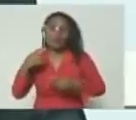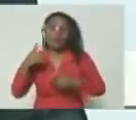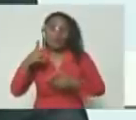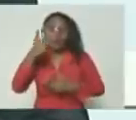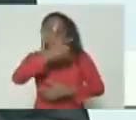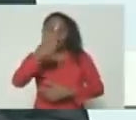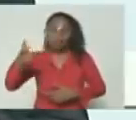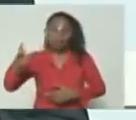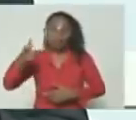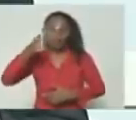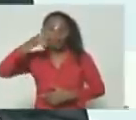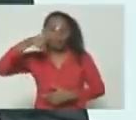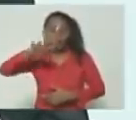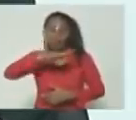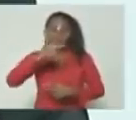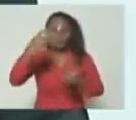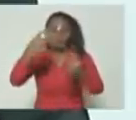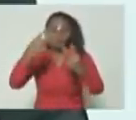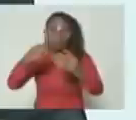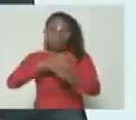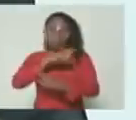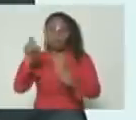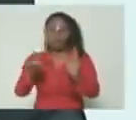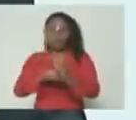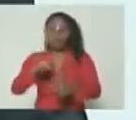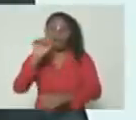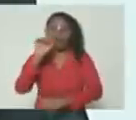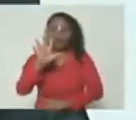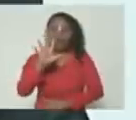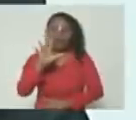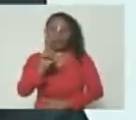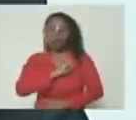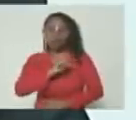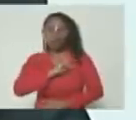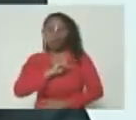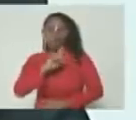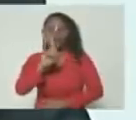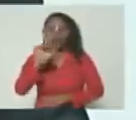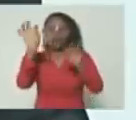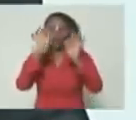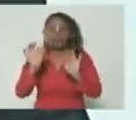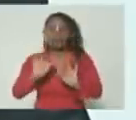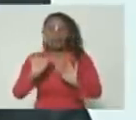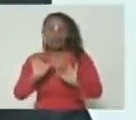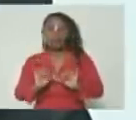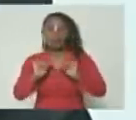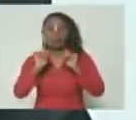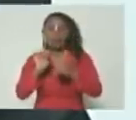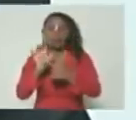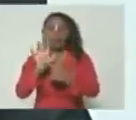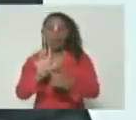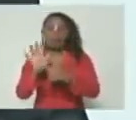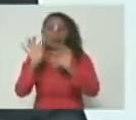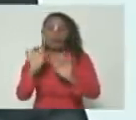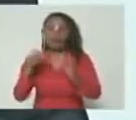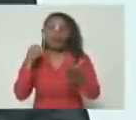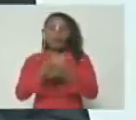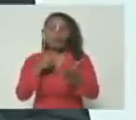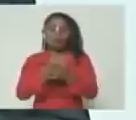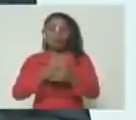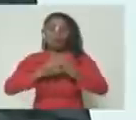general. Pero que en el 5 de enero, cuando insurgimos como una alternativa, surgimos con unas premisas de lucha muy